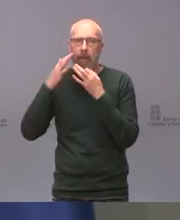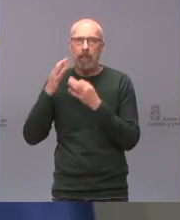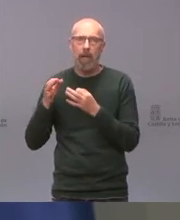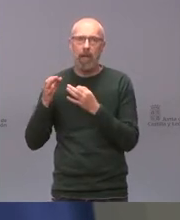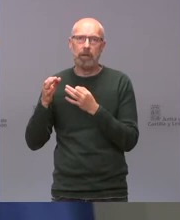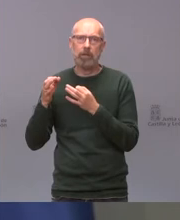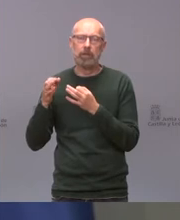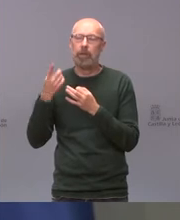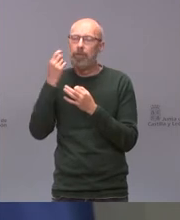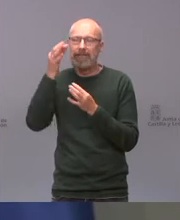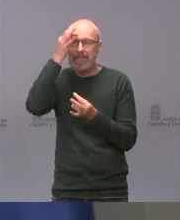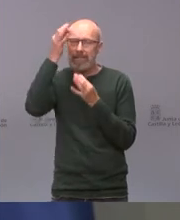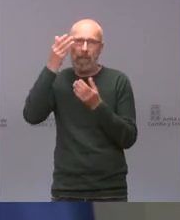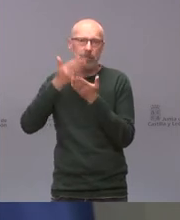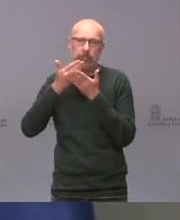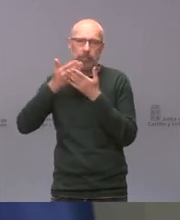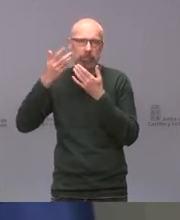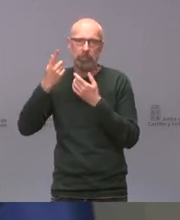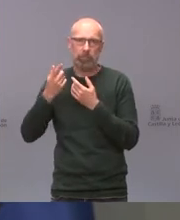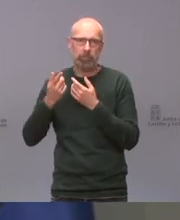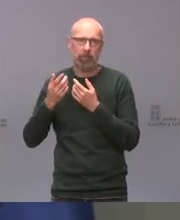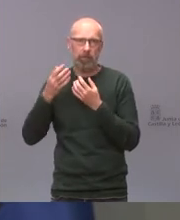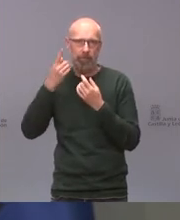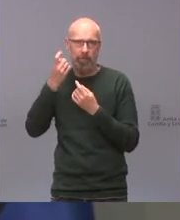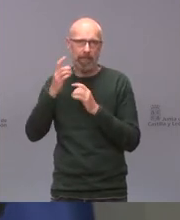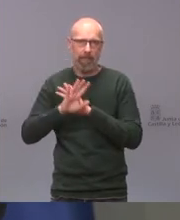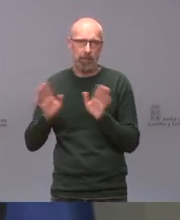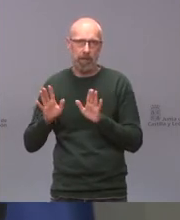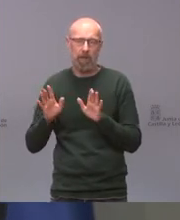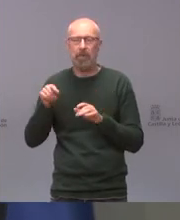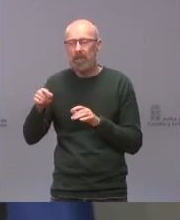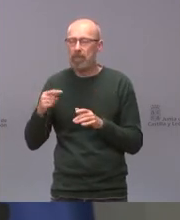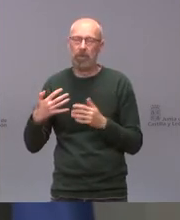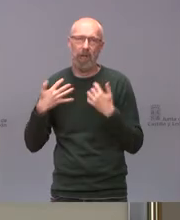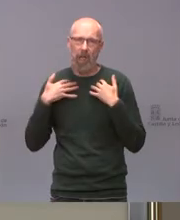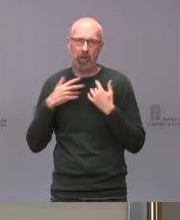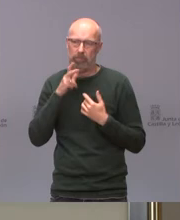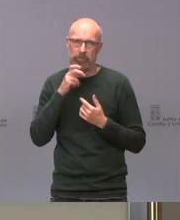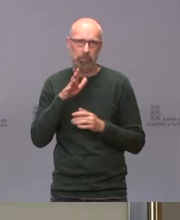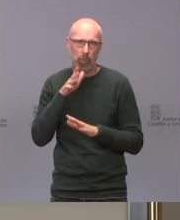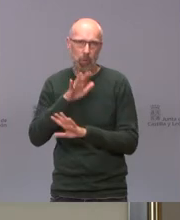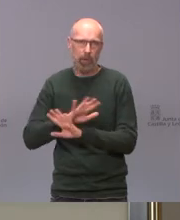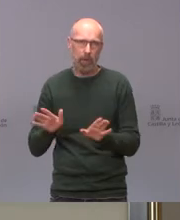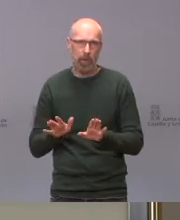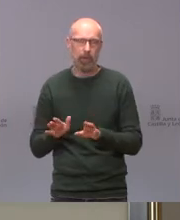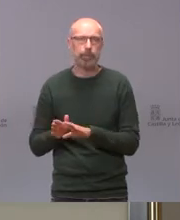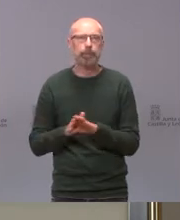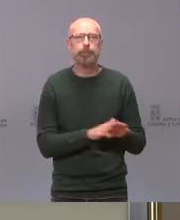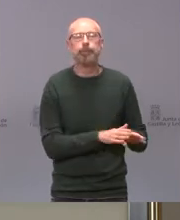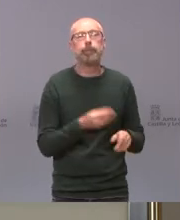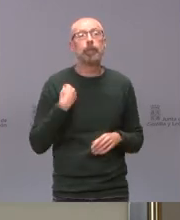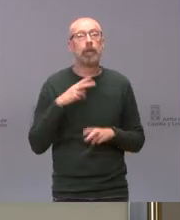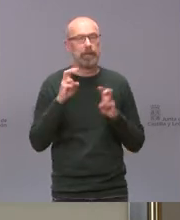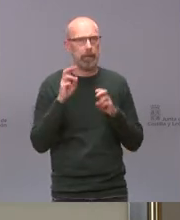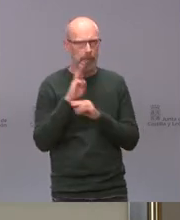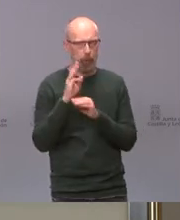de rigor. Deleznable, vomitivo, nauseabundo es lo otro. Ayer al final, perdón, por el procurador del común, ayer